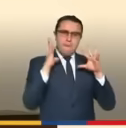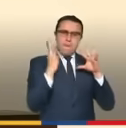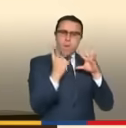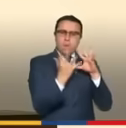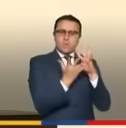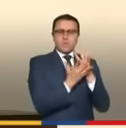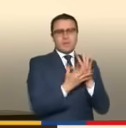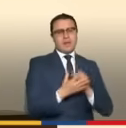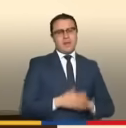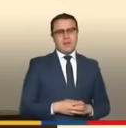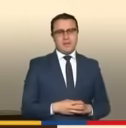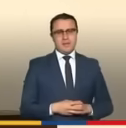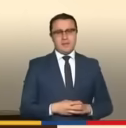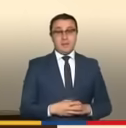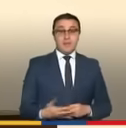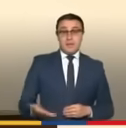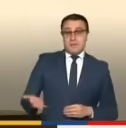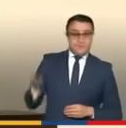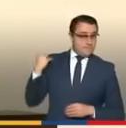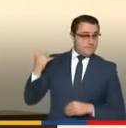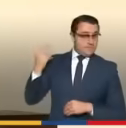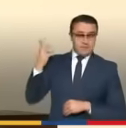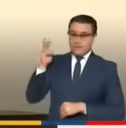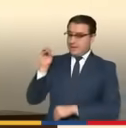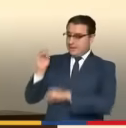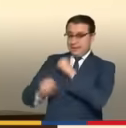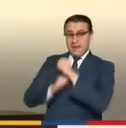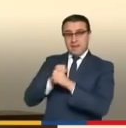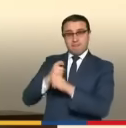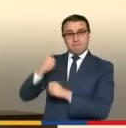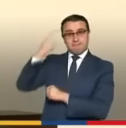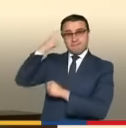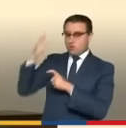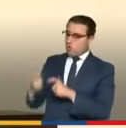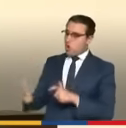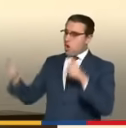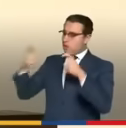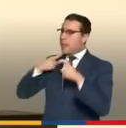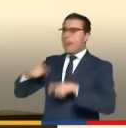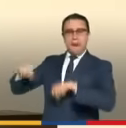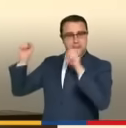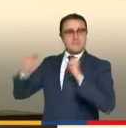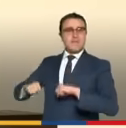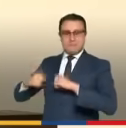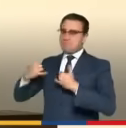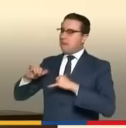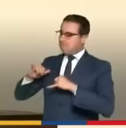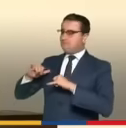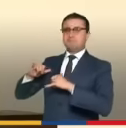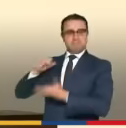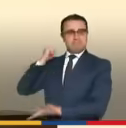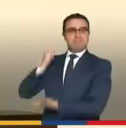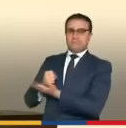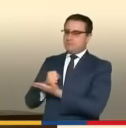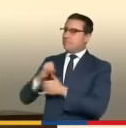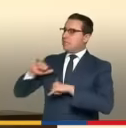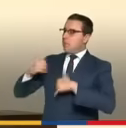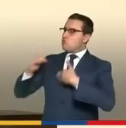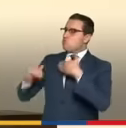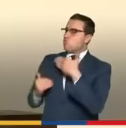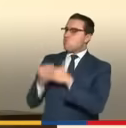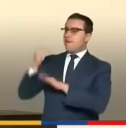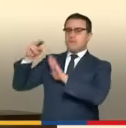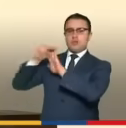creíamos que lo que ahí se aprobaba en este Congreso era ya unas normas fijas en